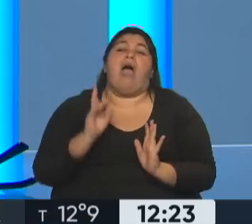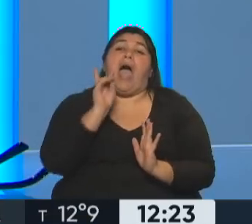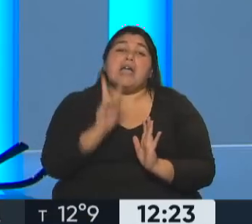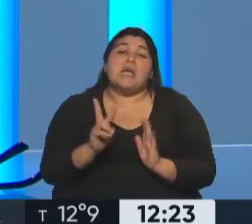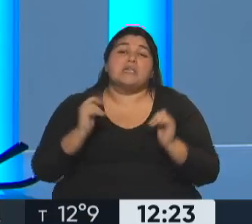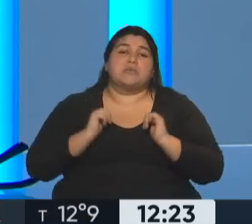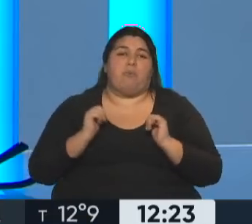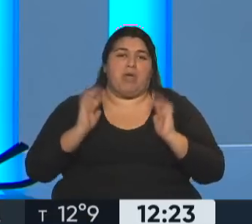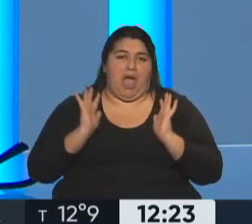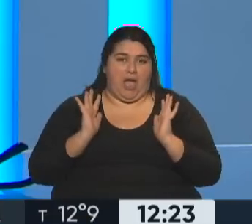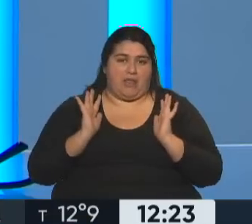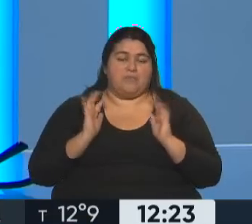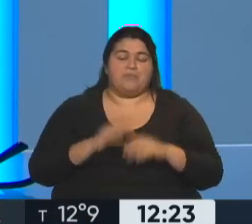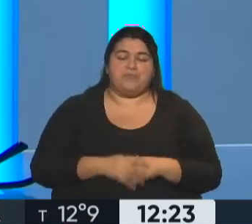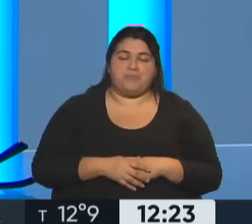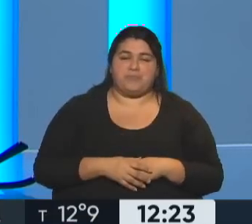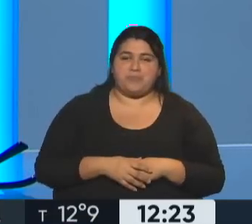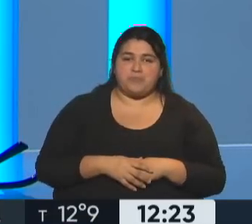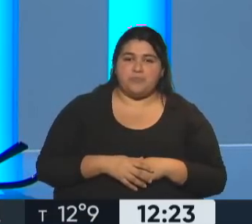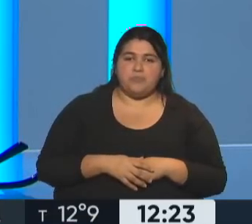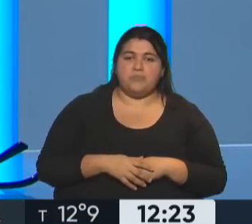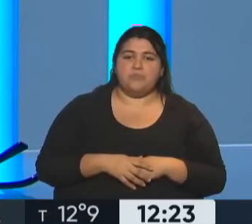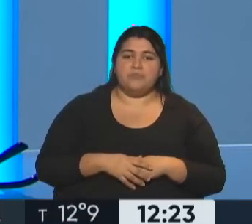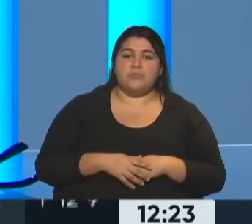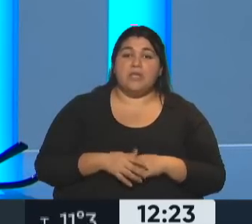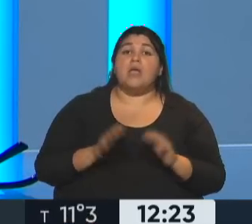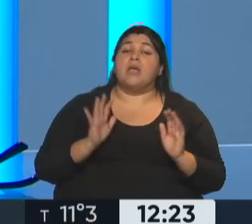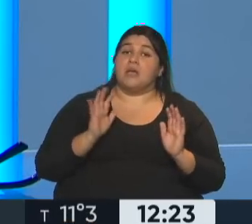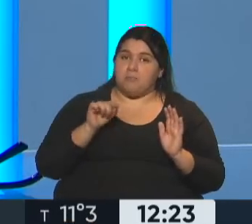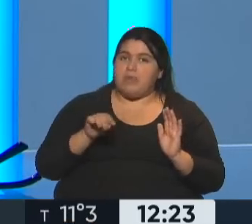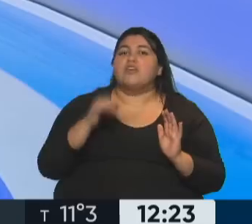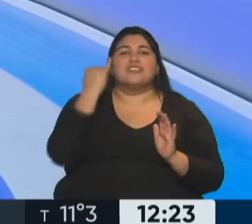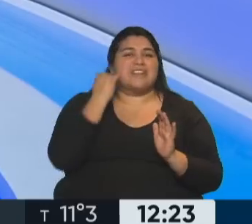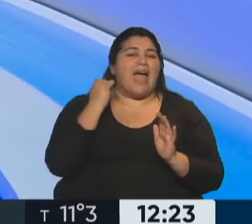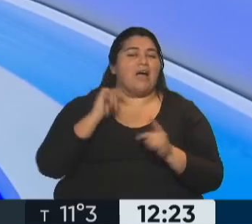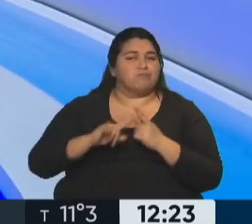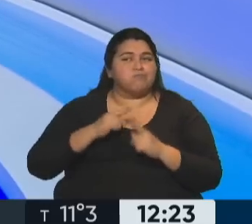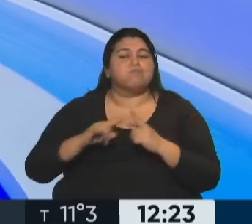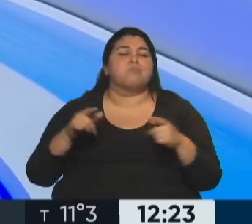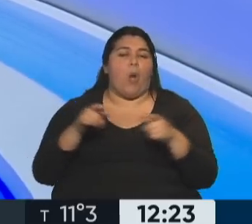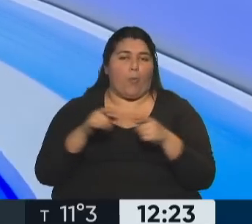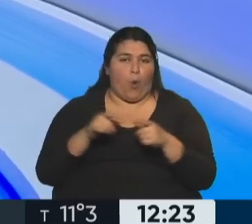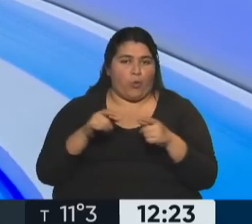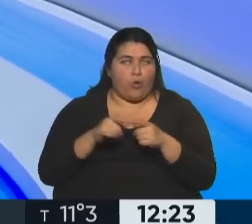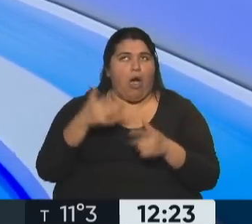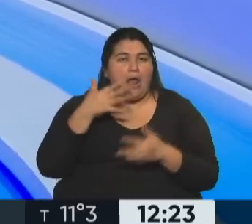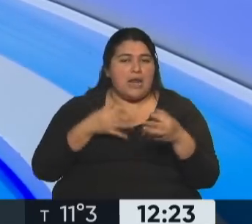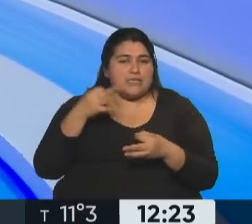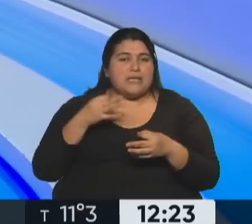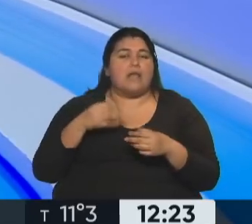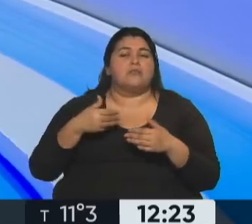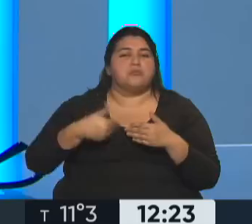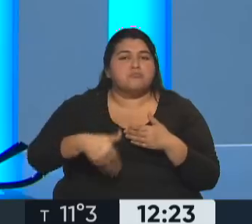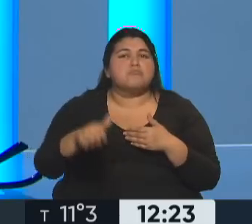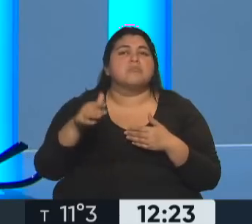para que lo paguen también vamos a ver cómo cómo se da el trámite pero en principio estos son los números que se conversaron ayer seguramente ya con algún grado